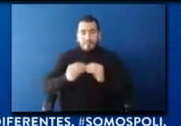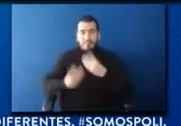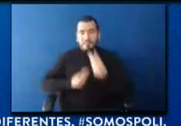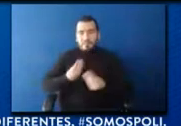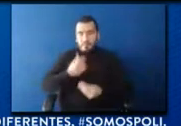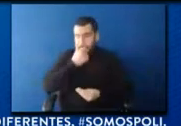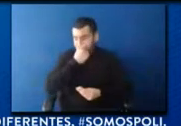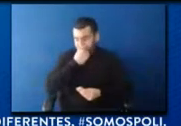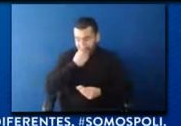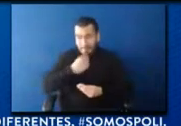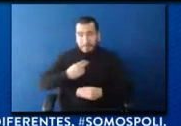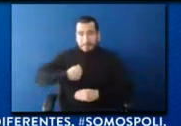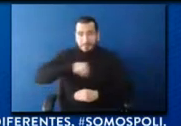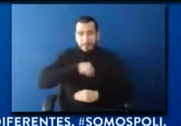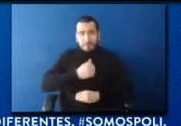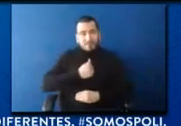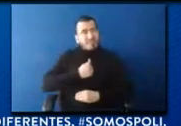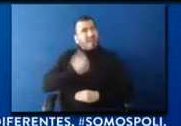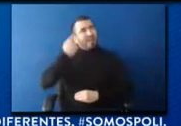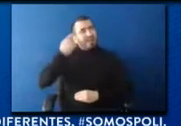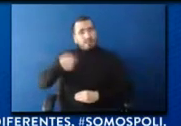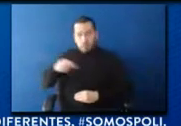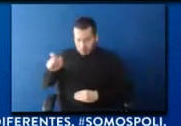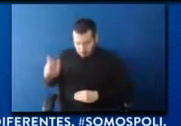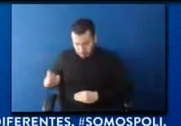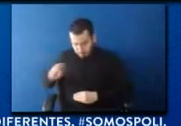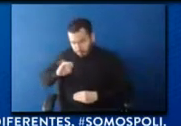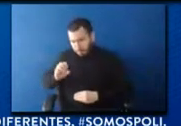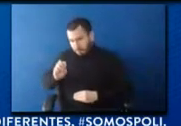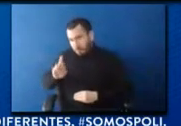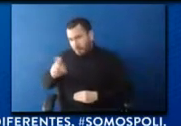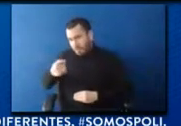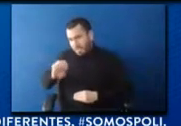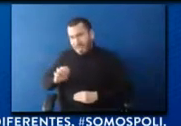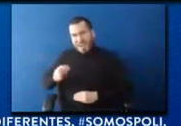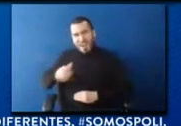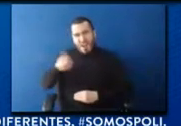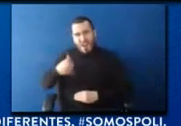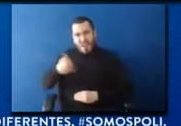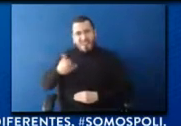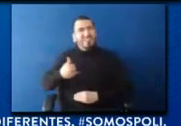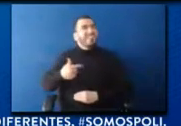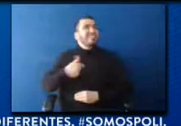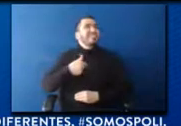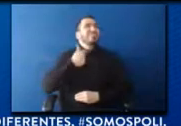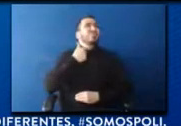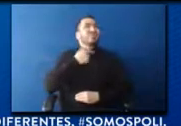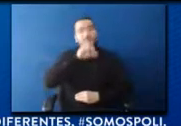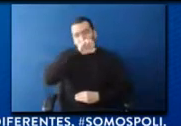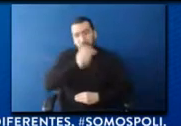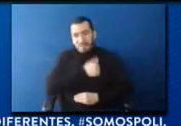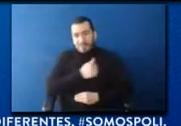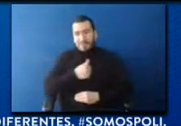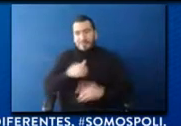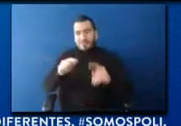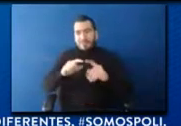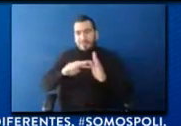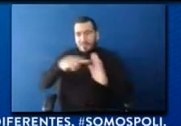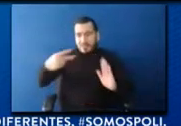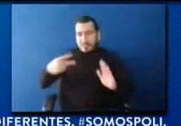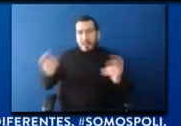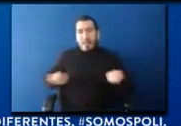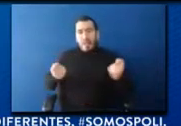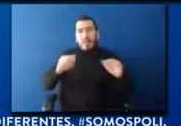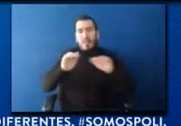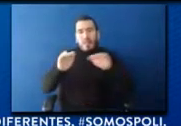que Jorge Castaño, que es un superintendente que aparenta ser joven y que le gusta hacer la tecnología, le está metiendo este cuento a todo el mundo. No, es lo que